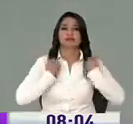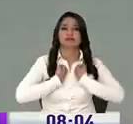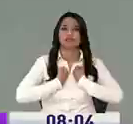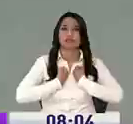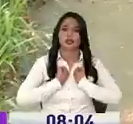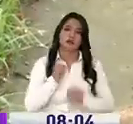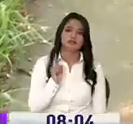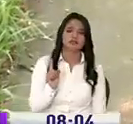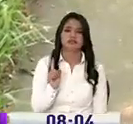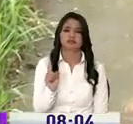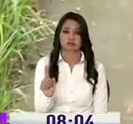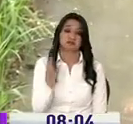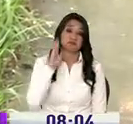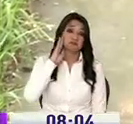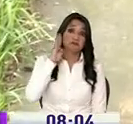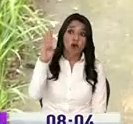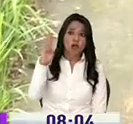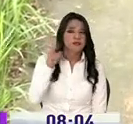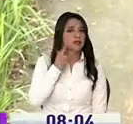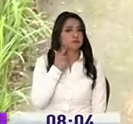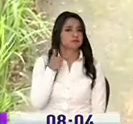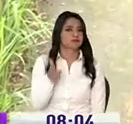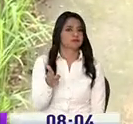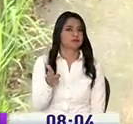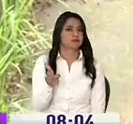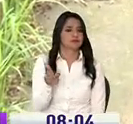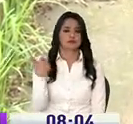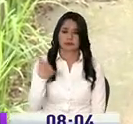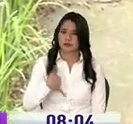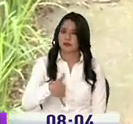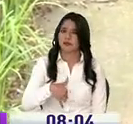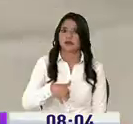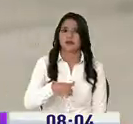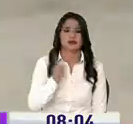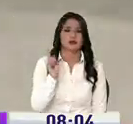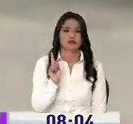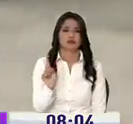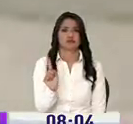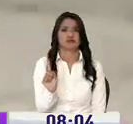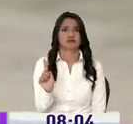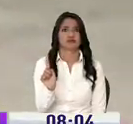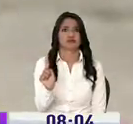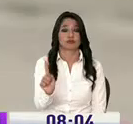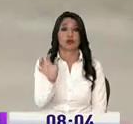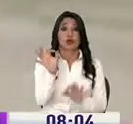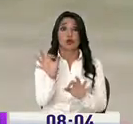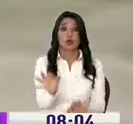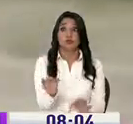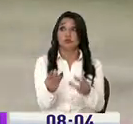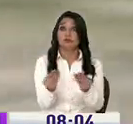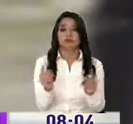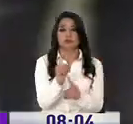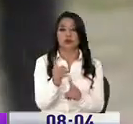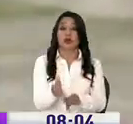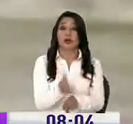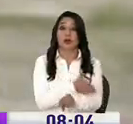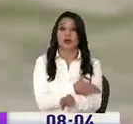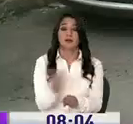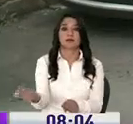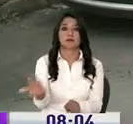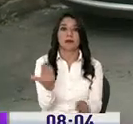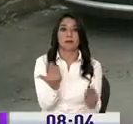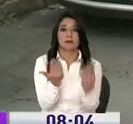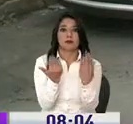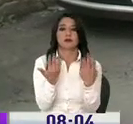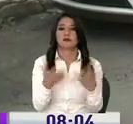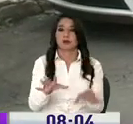espalda. Los uniformados no lo perdieron de vista y siguieron detenidamente los pasos, y antes que desaparezca le cerraron el camino y